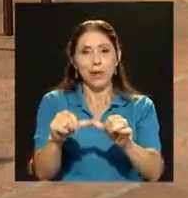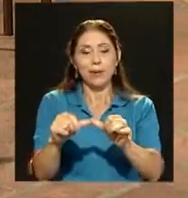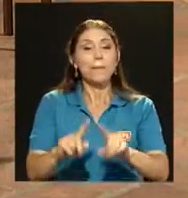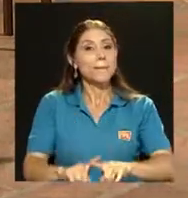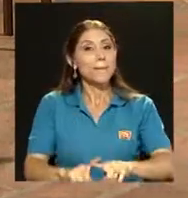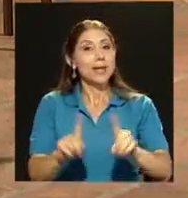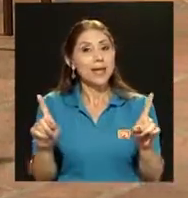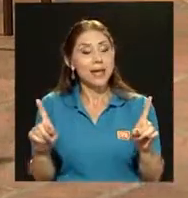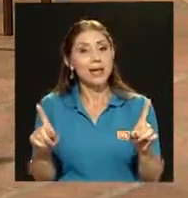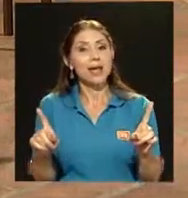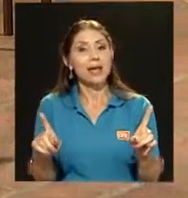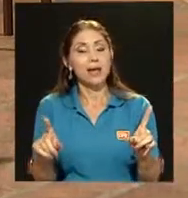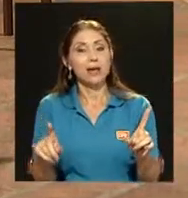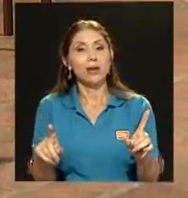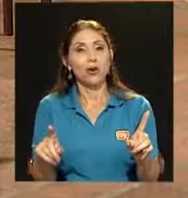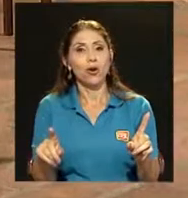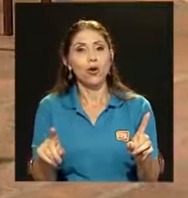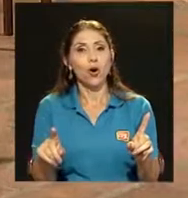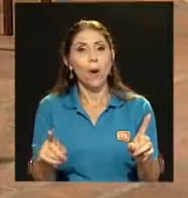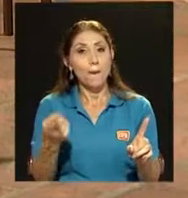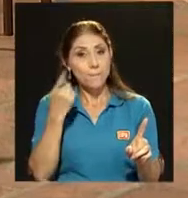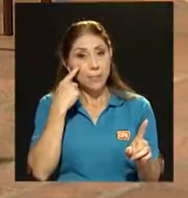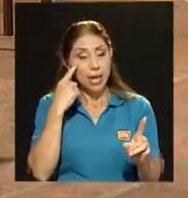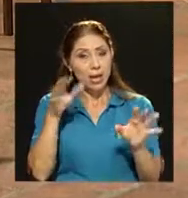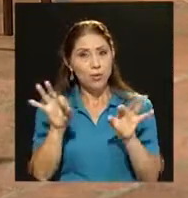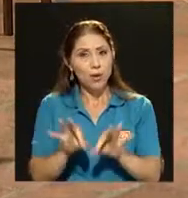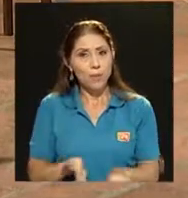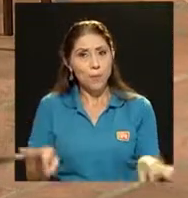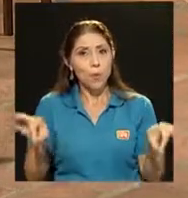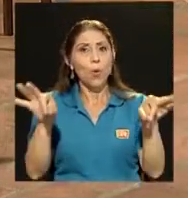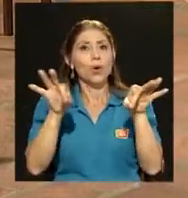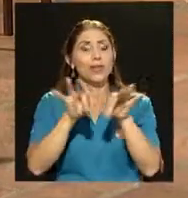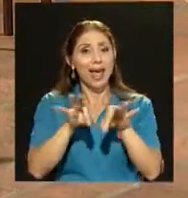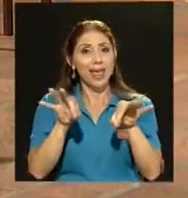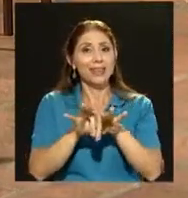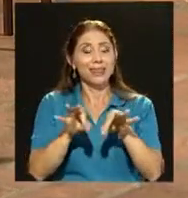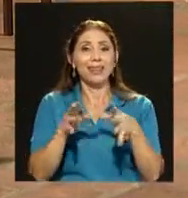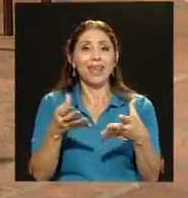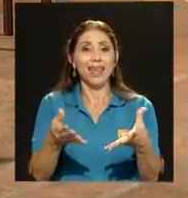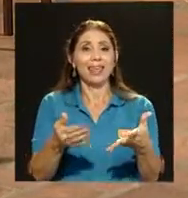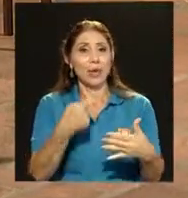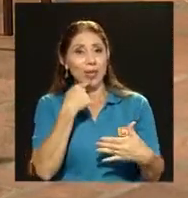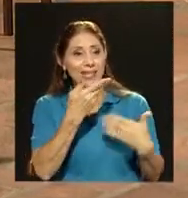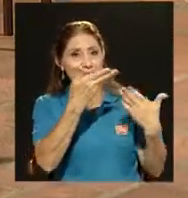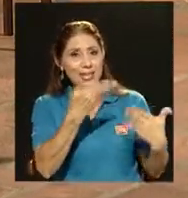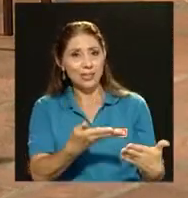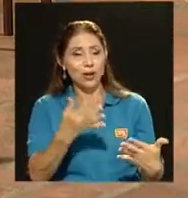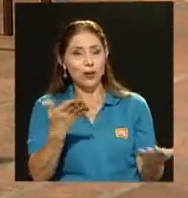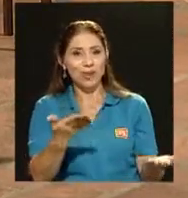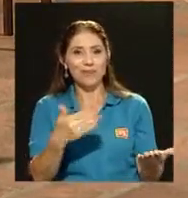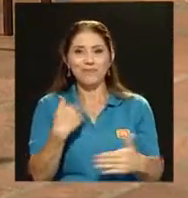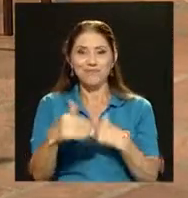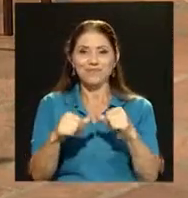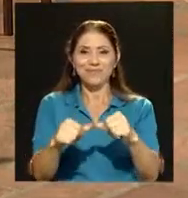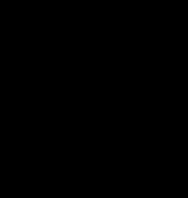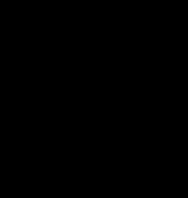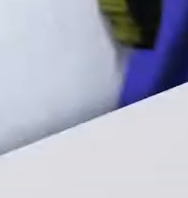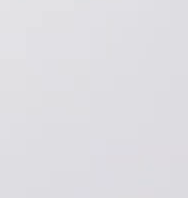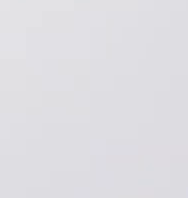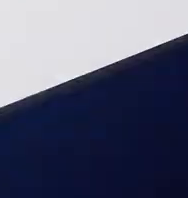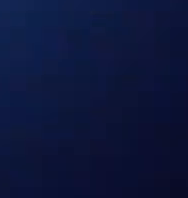pero vean lo importante del señalamiento que hace la señora Contralora. Regresamos.